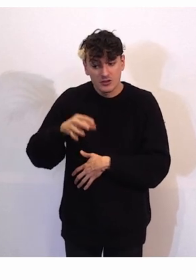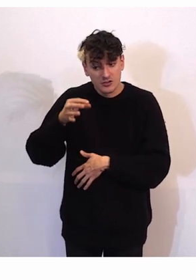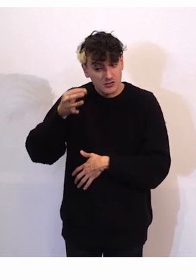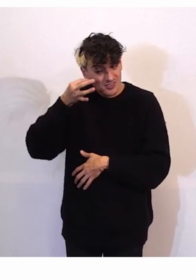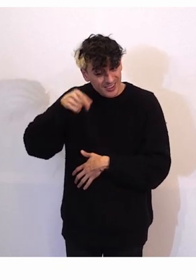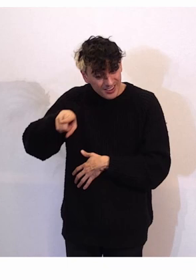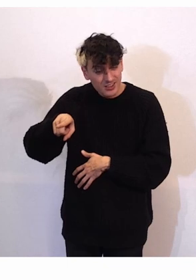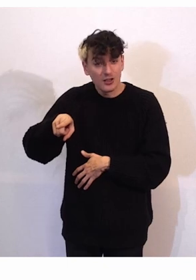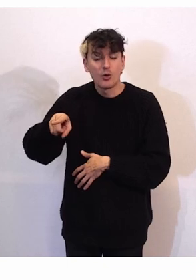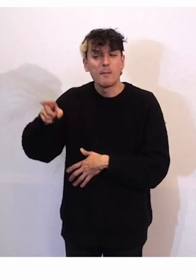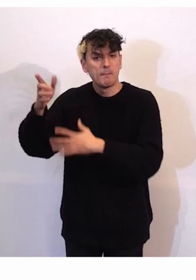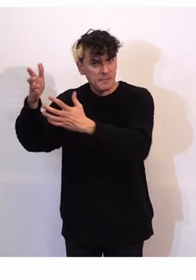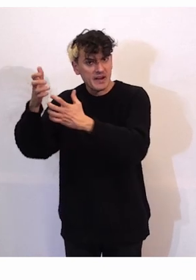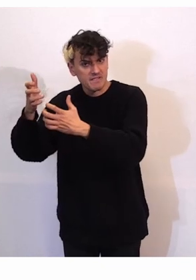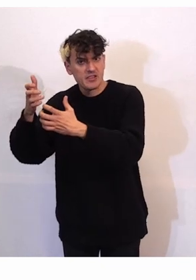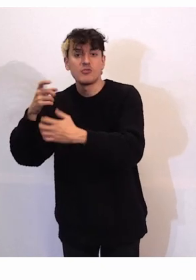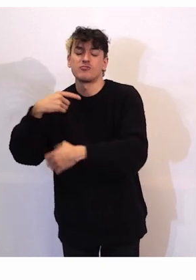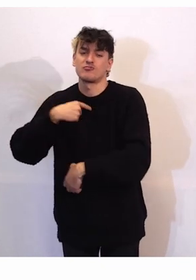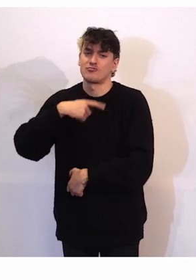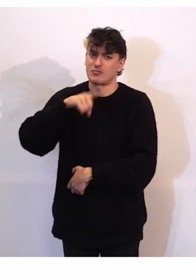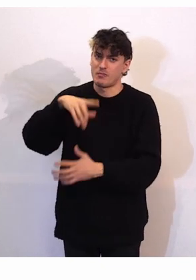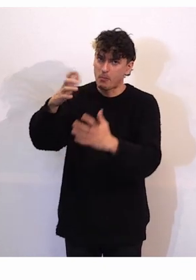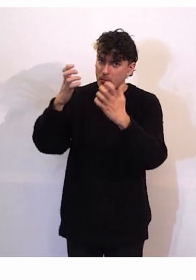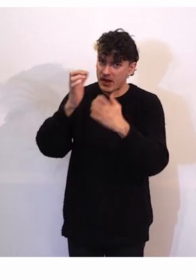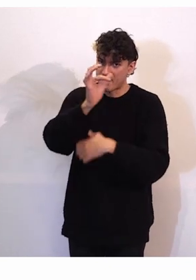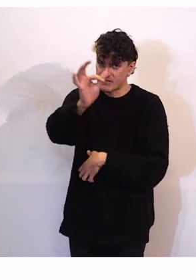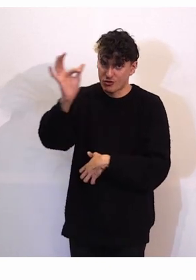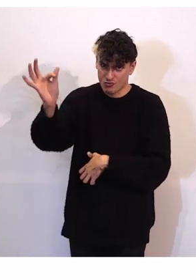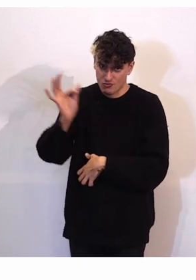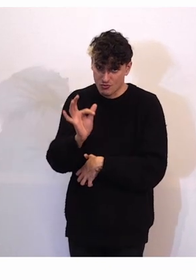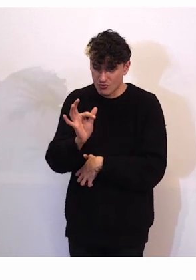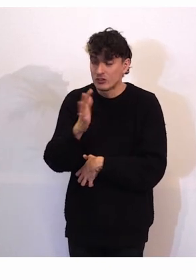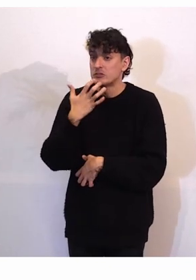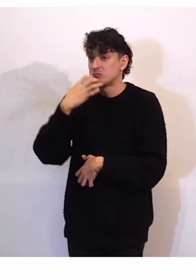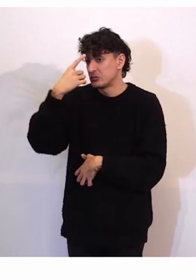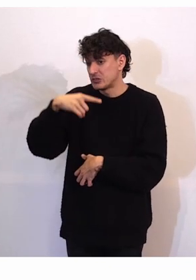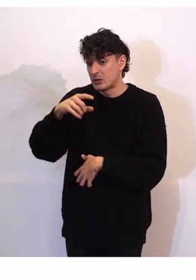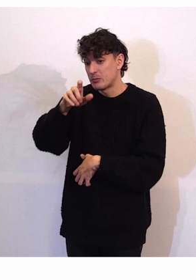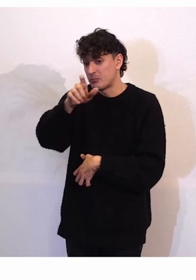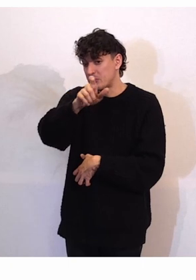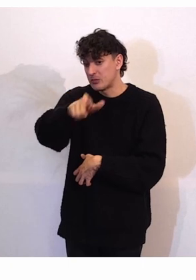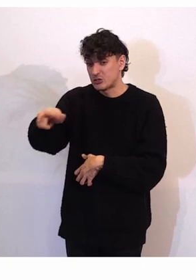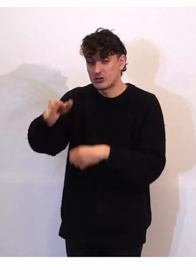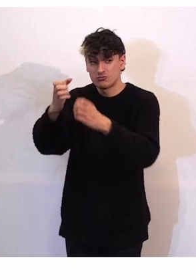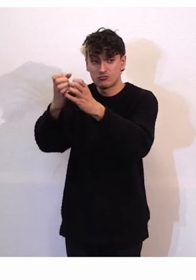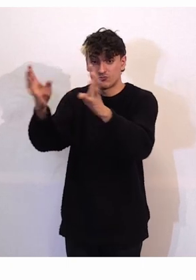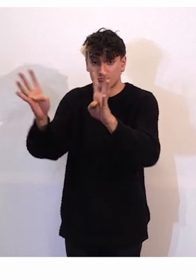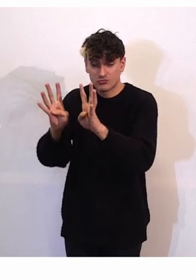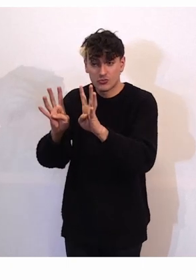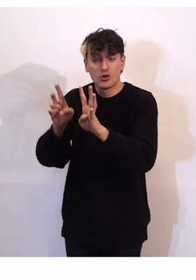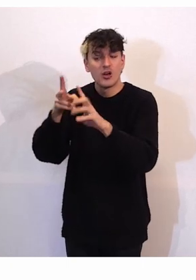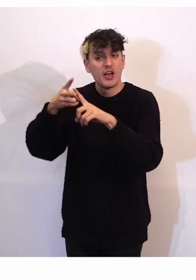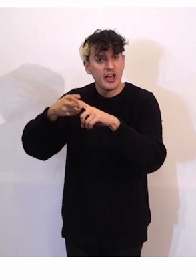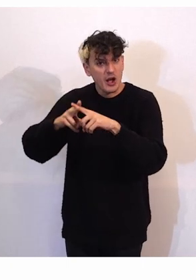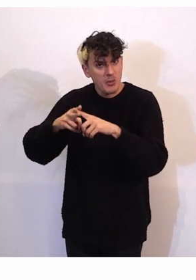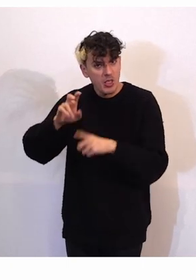mí. Si yo sé que las personas que están al lado de Elena tienen las armas,